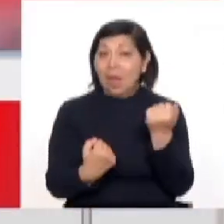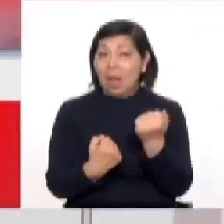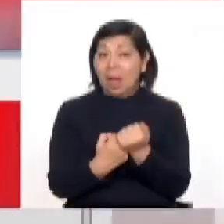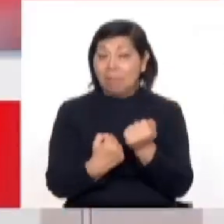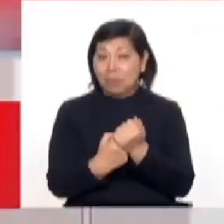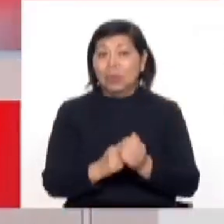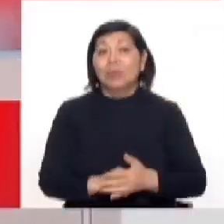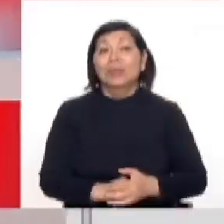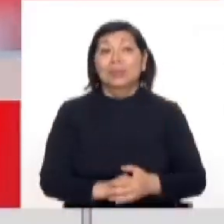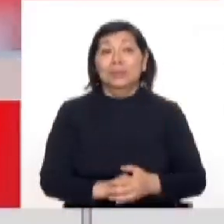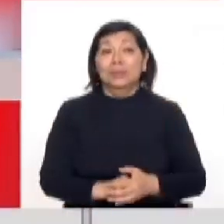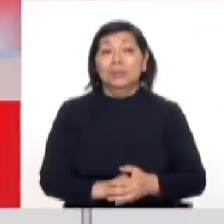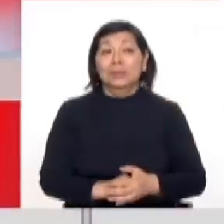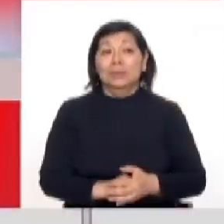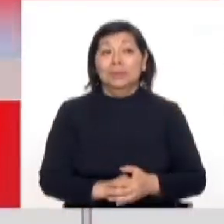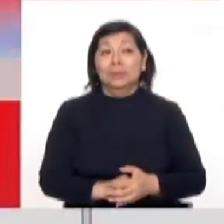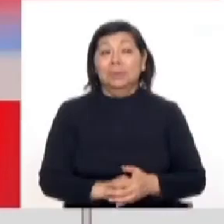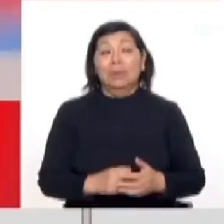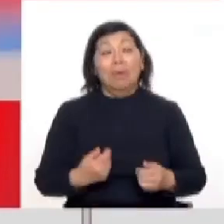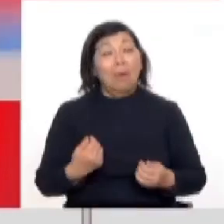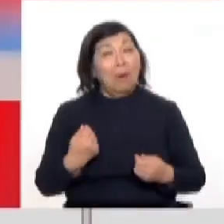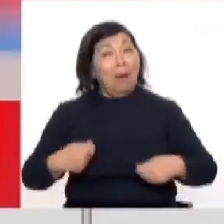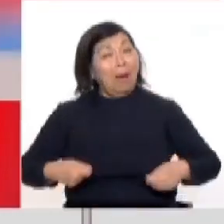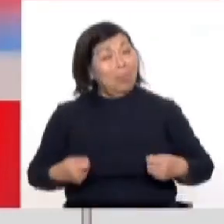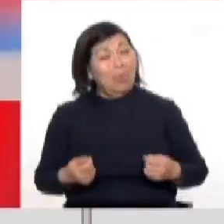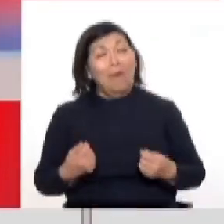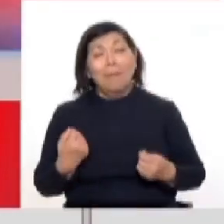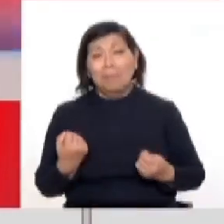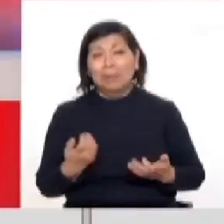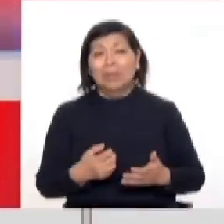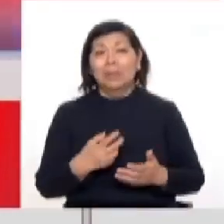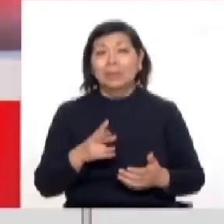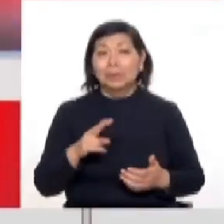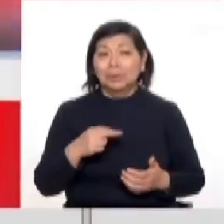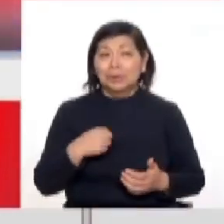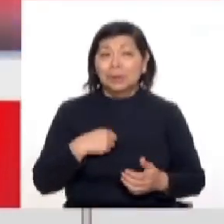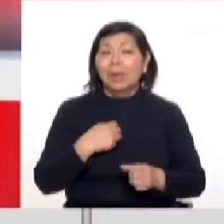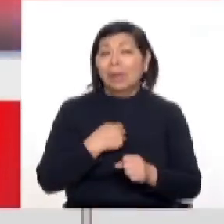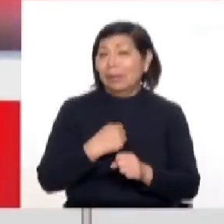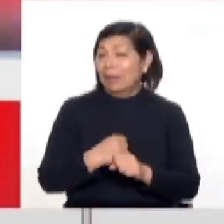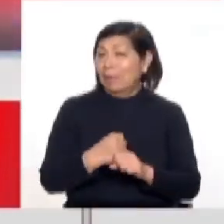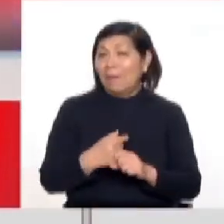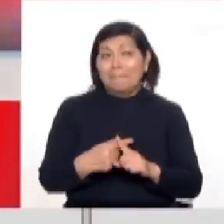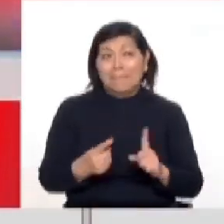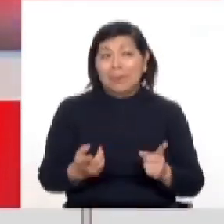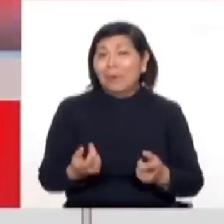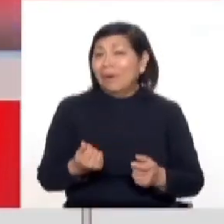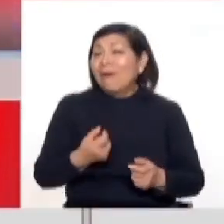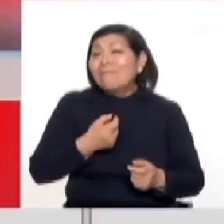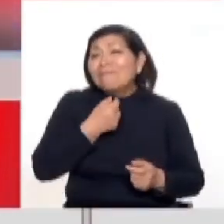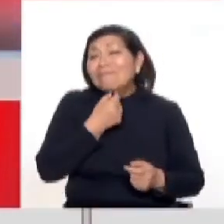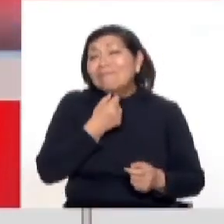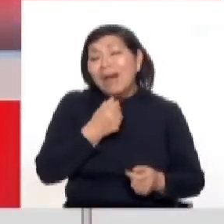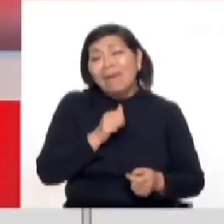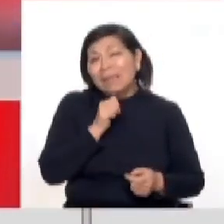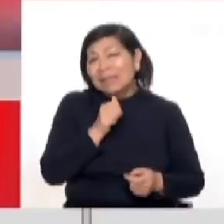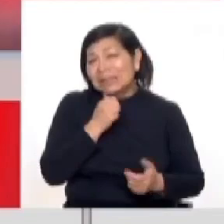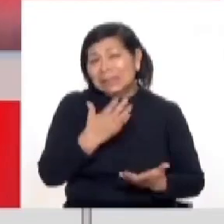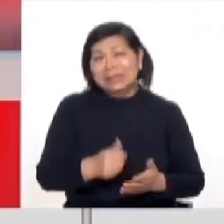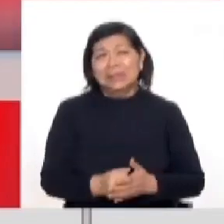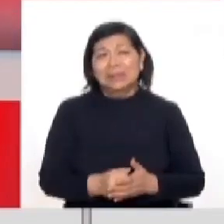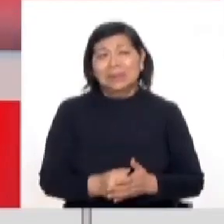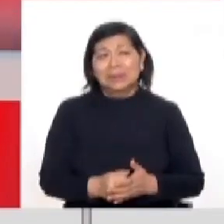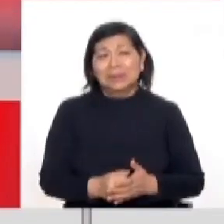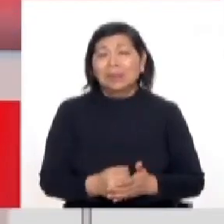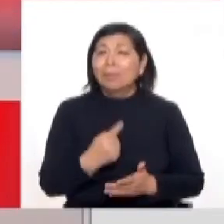es un poco, el gasto es fuerte y como nosotros trabajamos, pero no nos alcanza ese presupuesto y hemos salido a pedir a